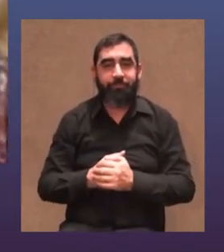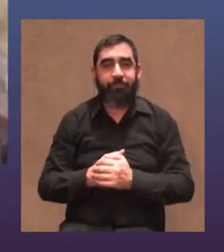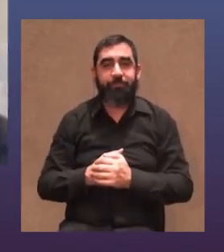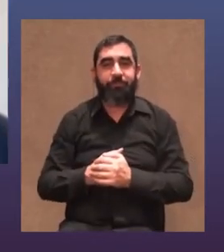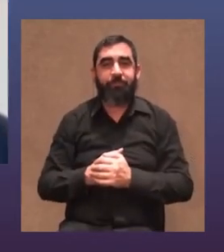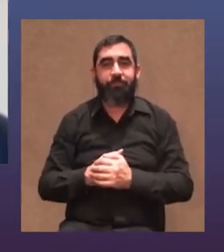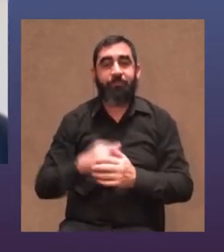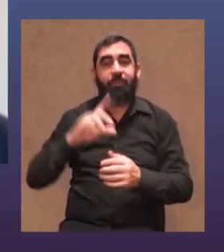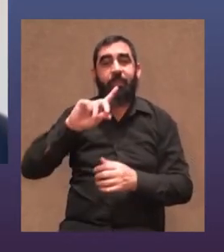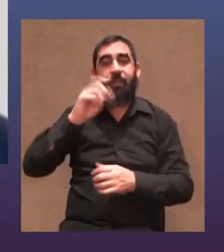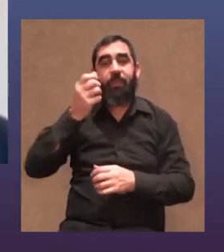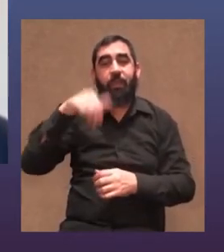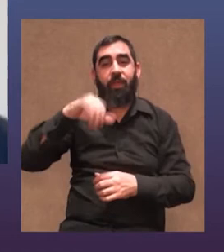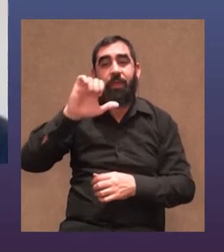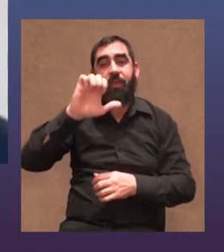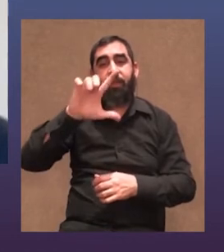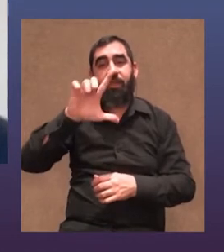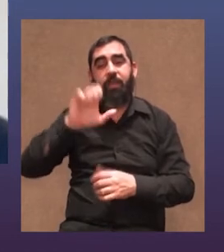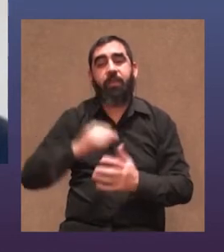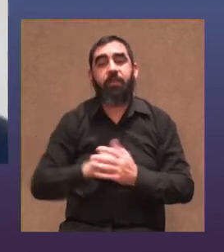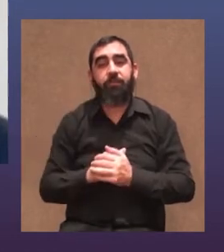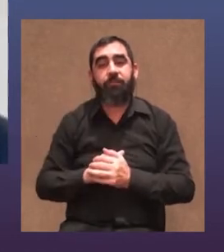Daniel, gracias.